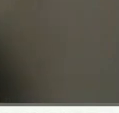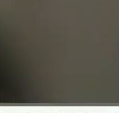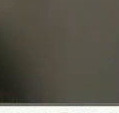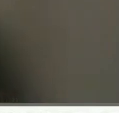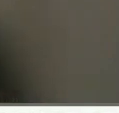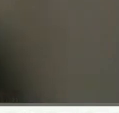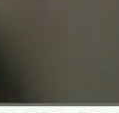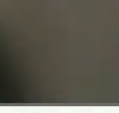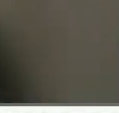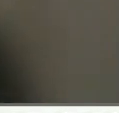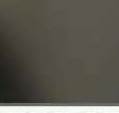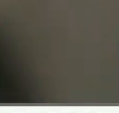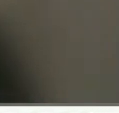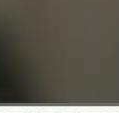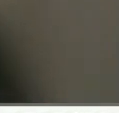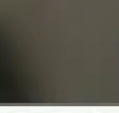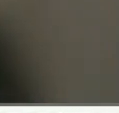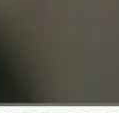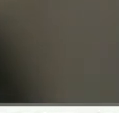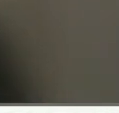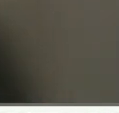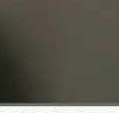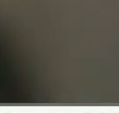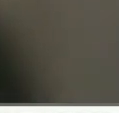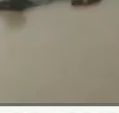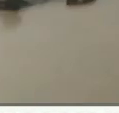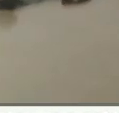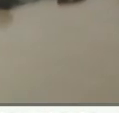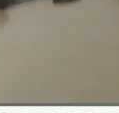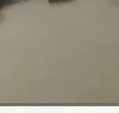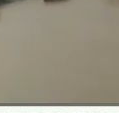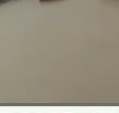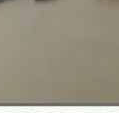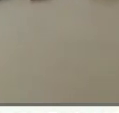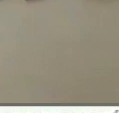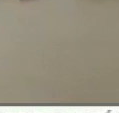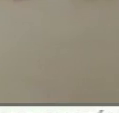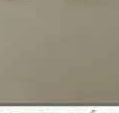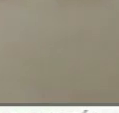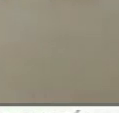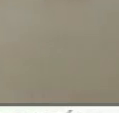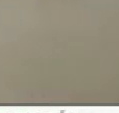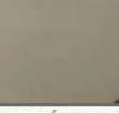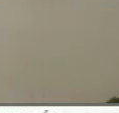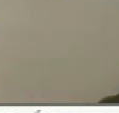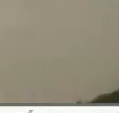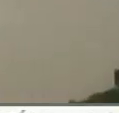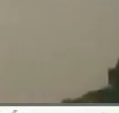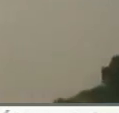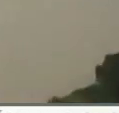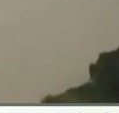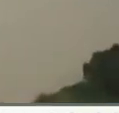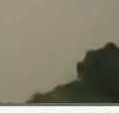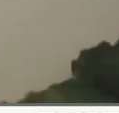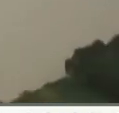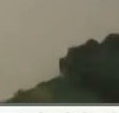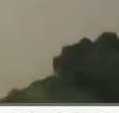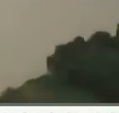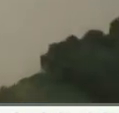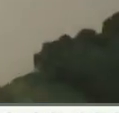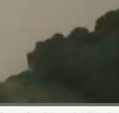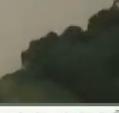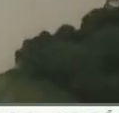drogaditos. Porque eso es lo de ellos, que de eso es lo que ellos oyen, de pura droga. Es el estado Apure, que hace frontera con Colombia por el Arauca